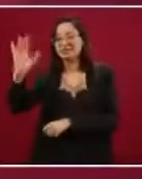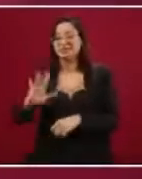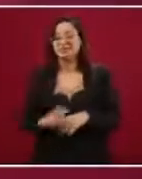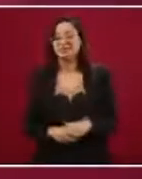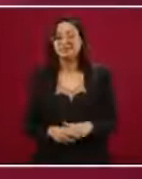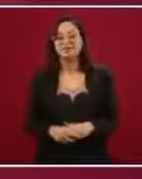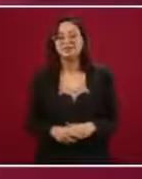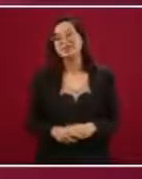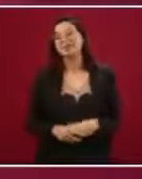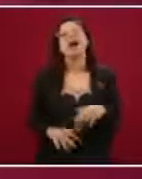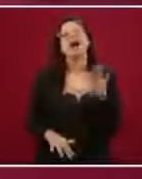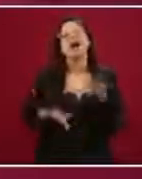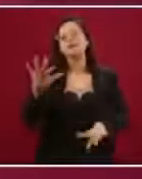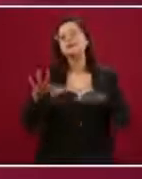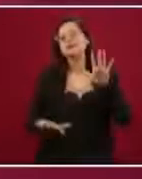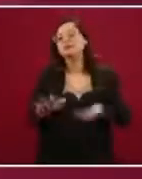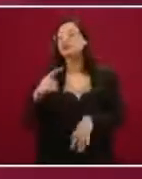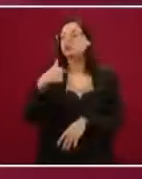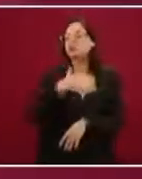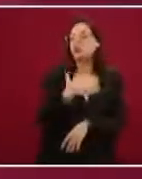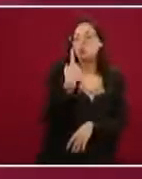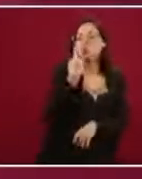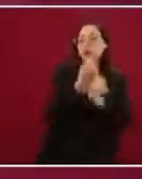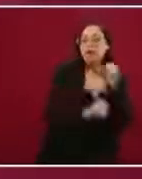cuando mucho 2 al año.